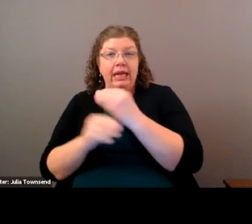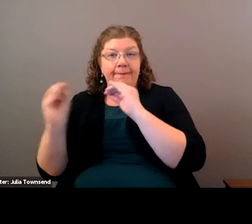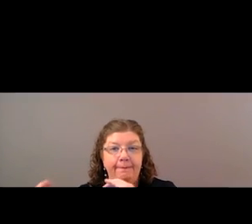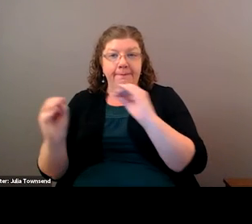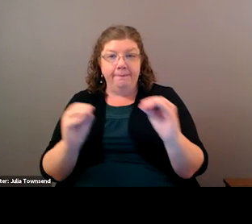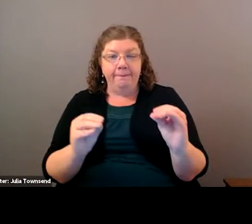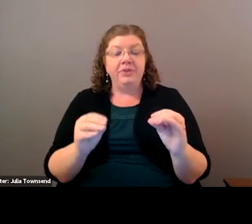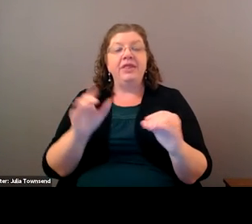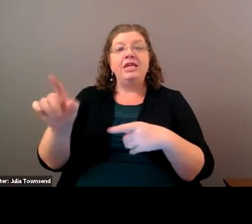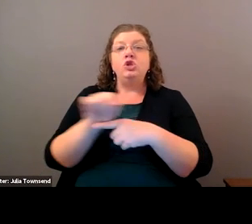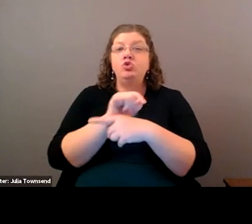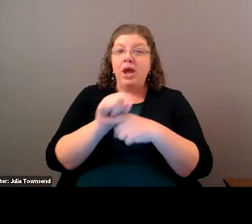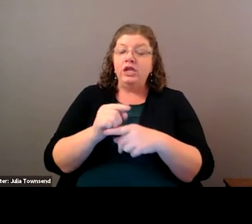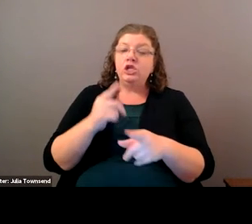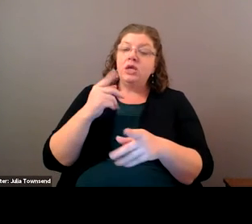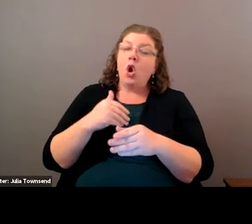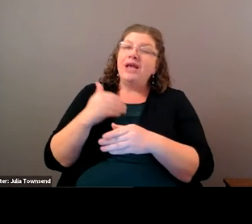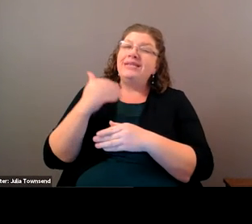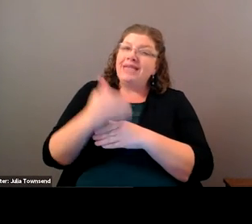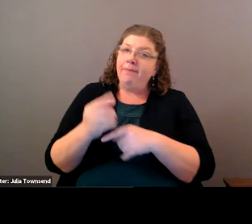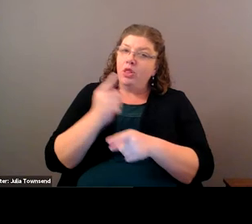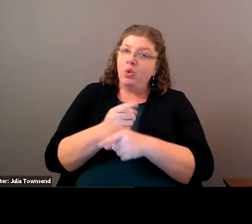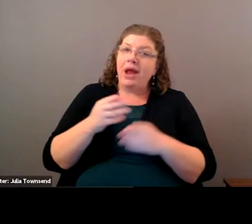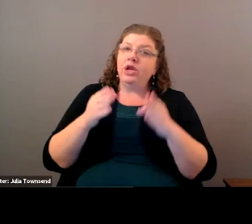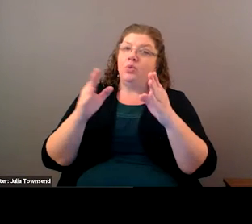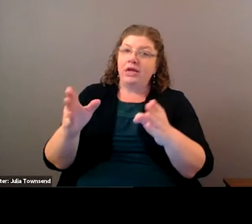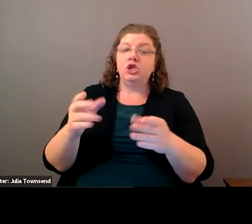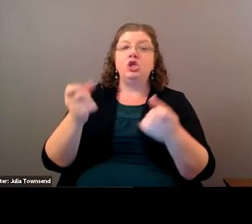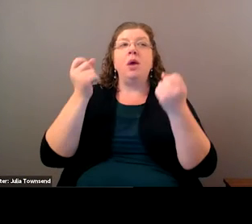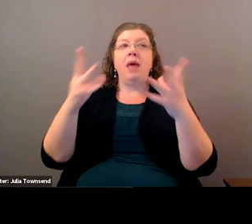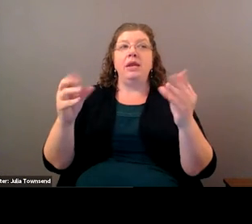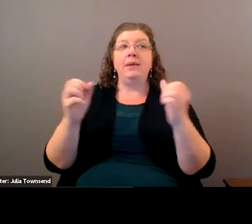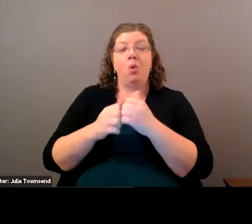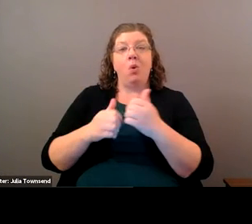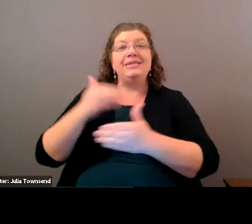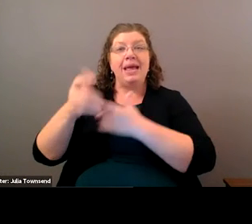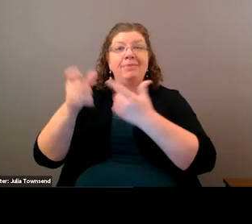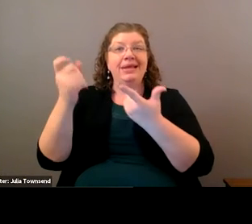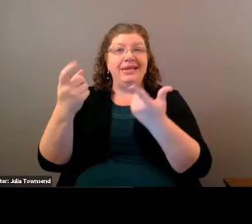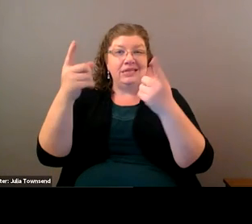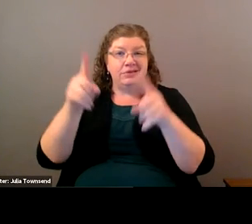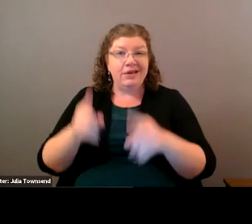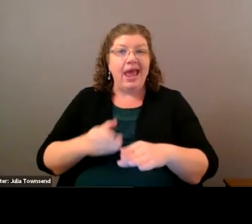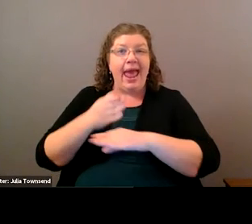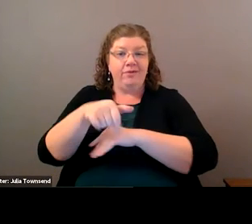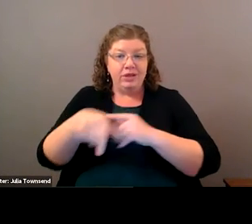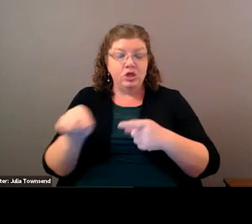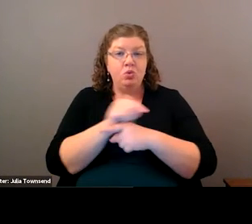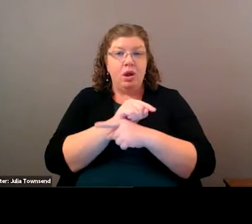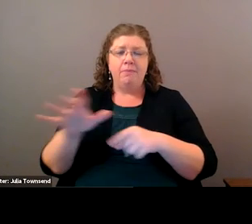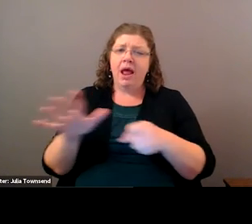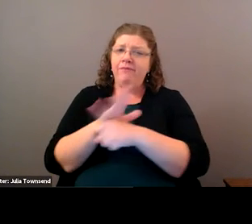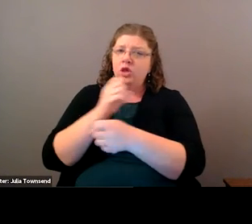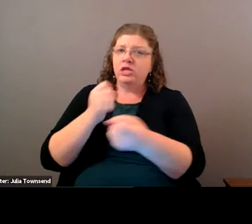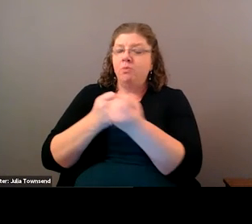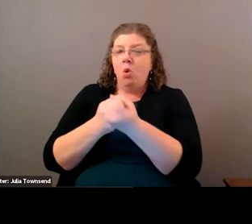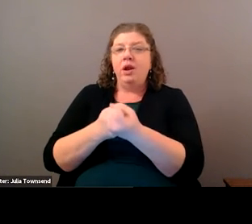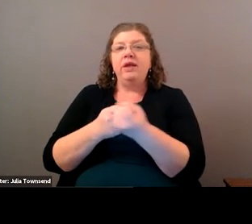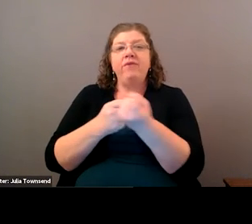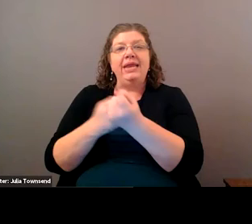Y ustedes también se comprometieron a tener un plan de estudios que sea diverso y